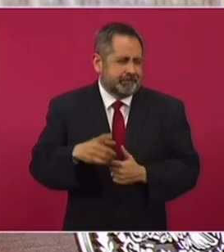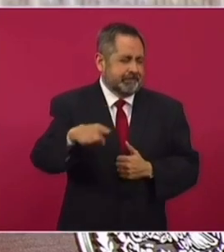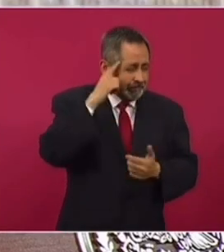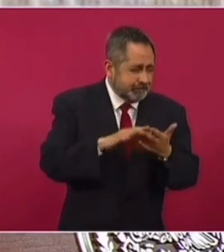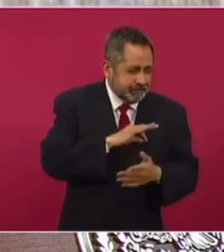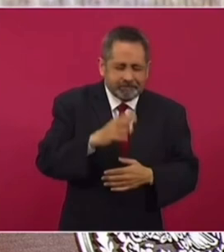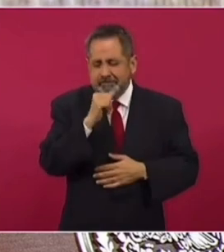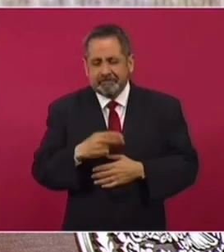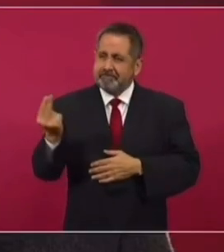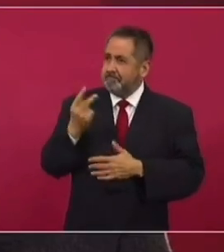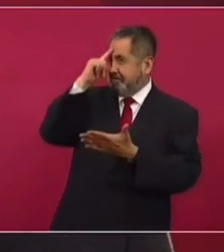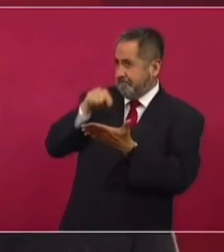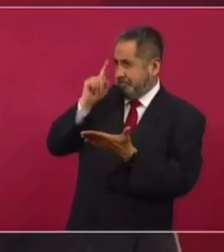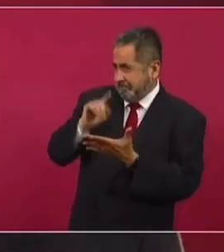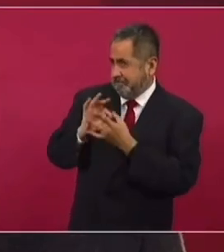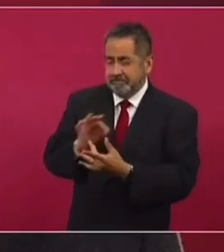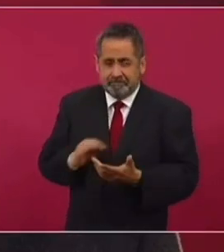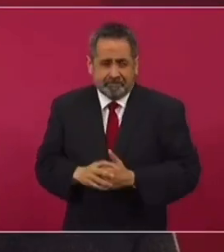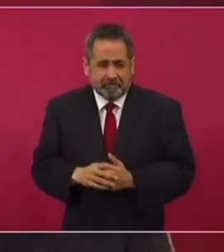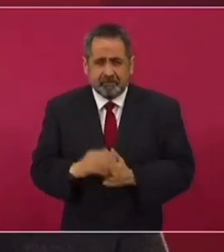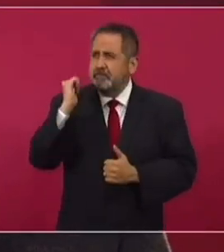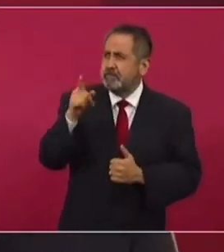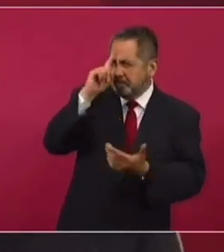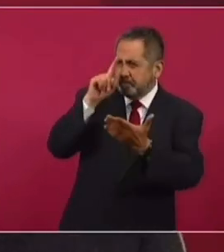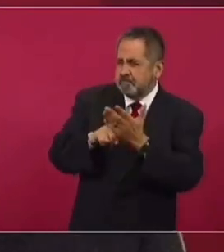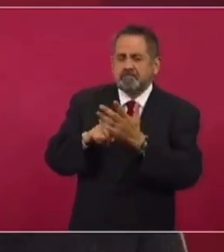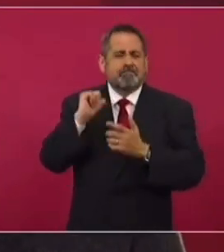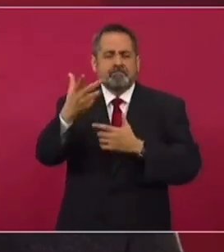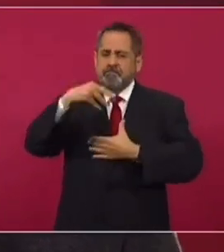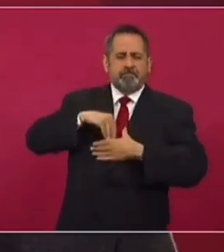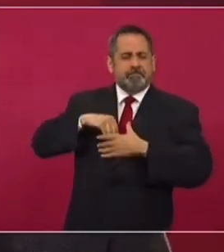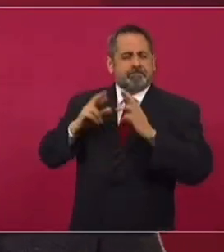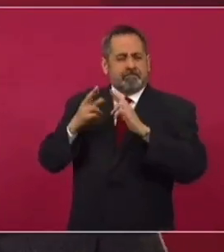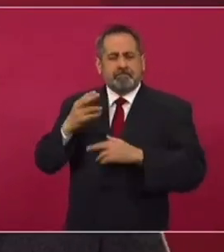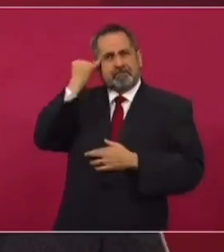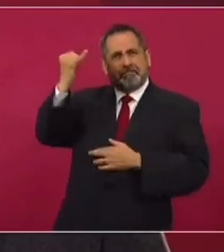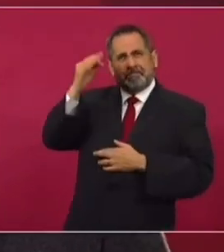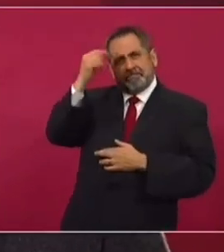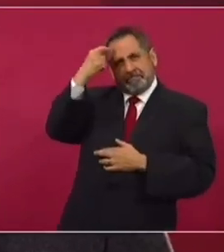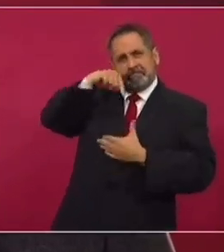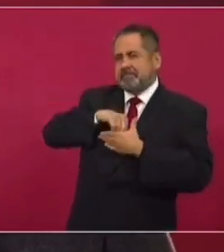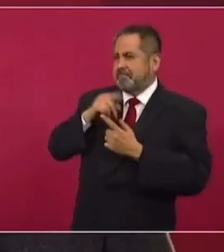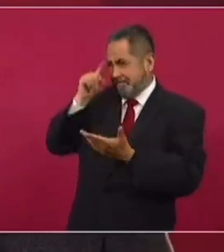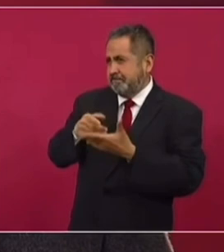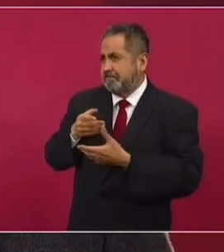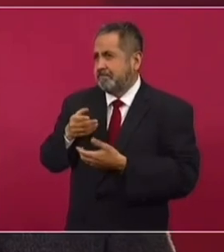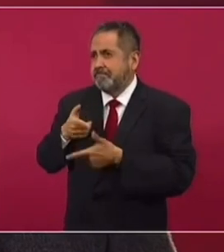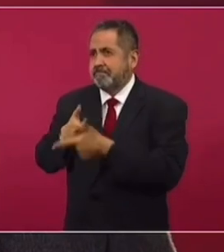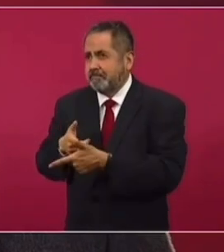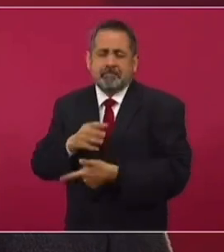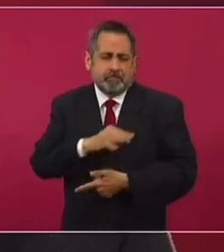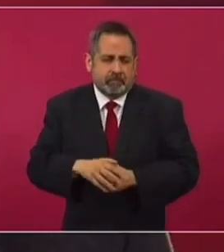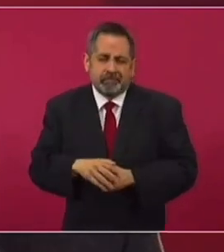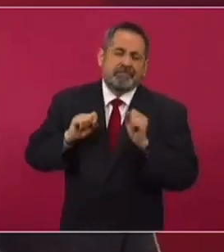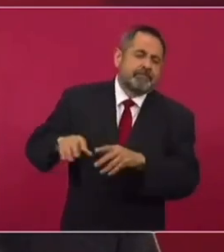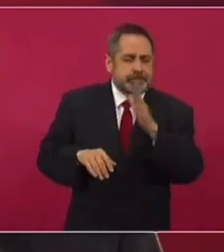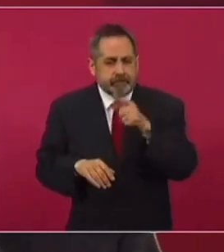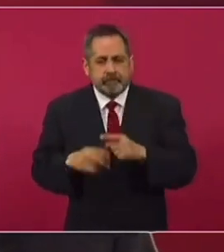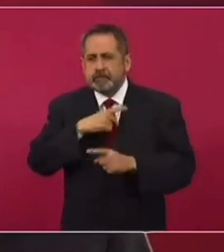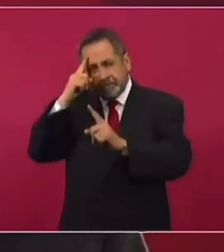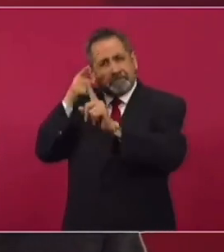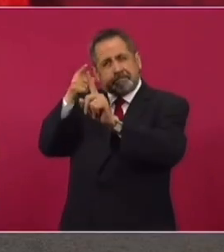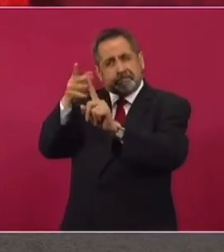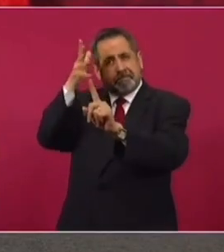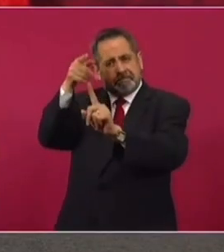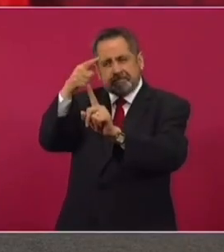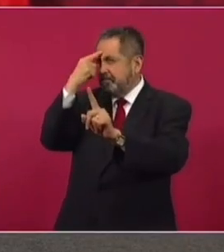puede vivir sin creer en algo, sin tener una doctrina, sin tener un ideal? No. Siempre tiene que haber algo por delante.